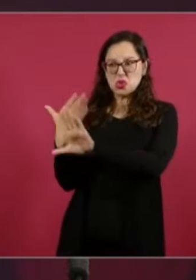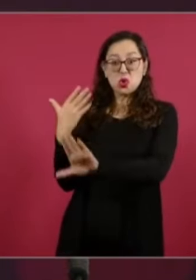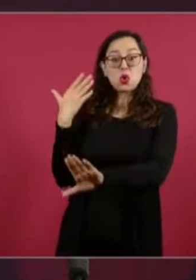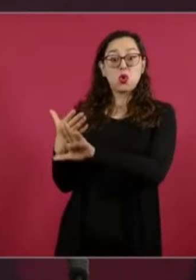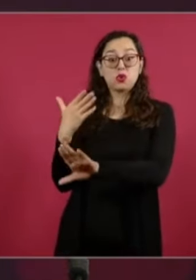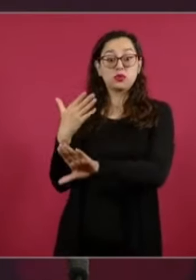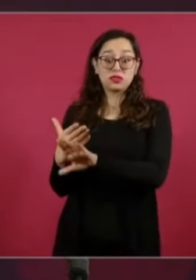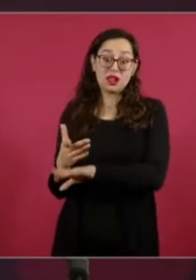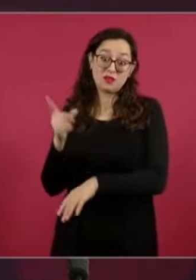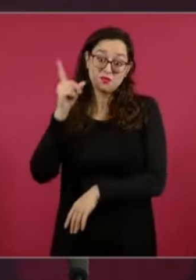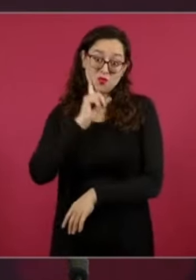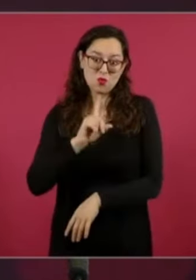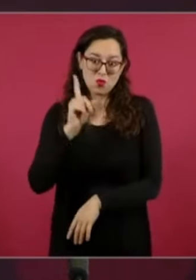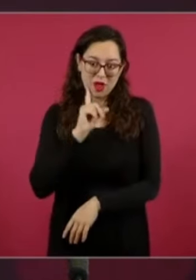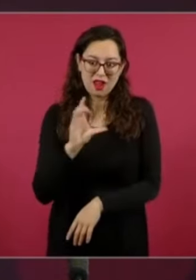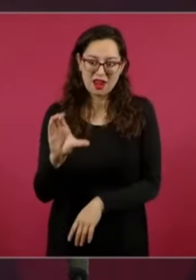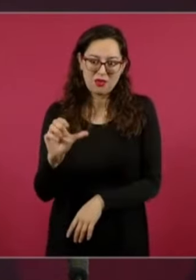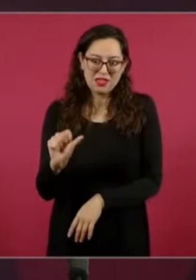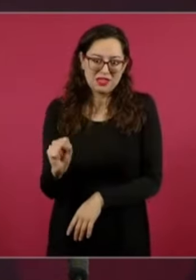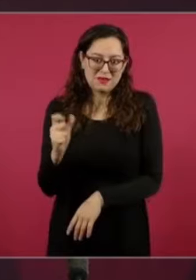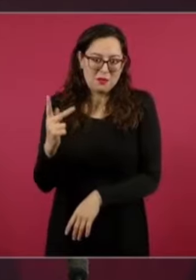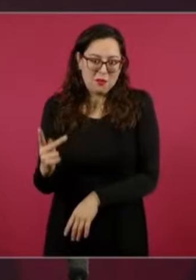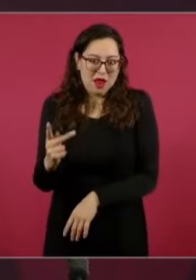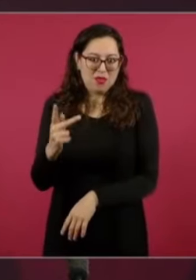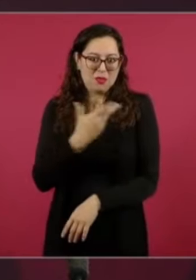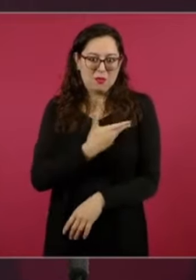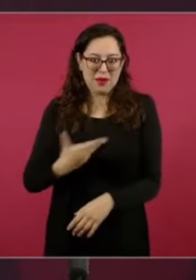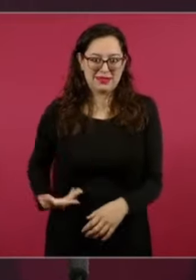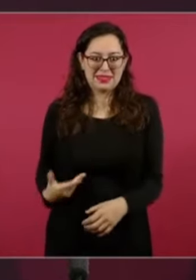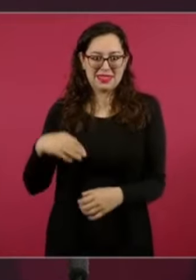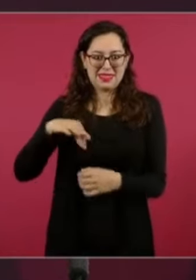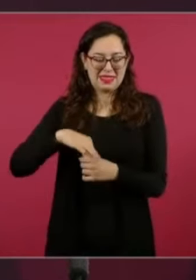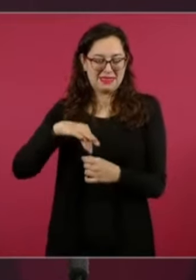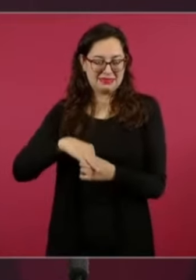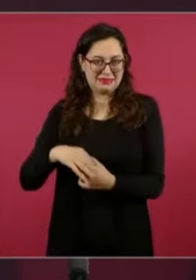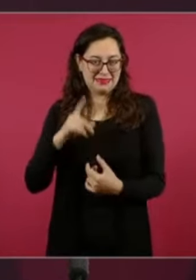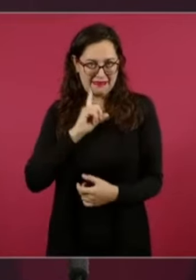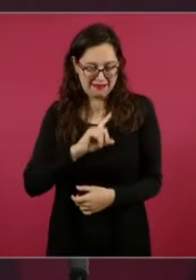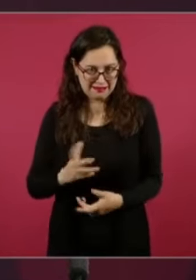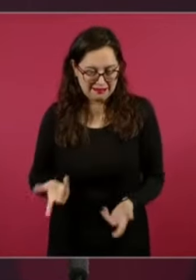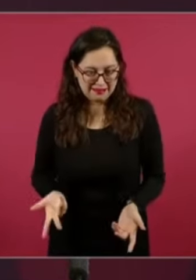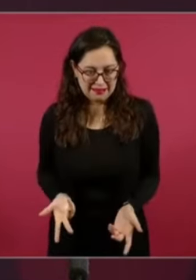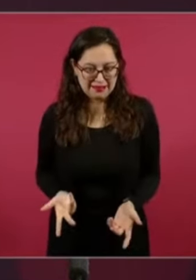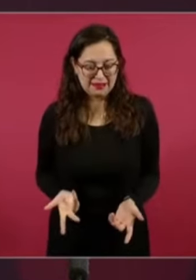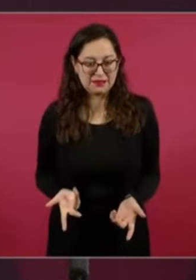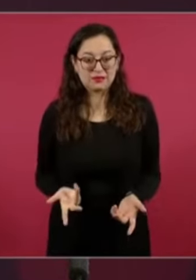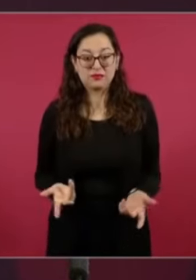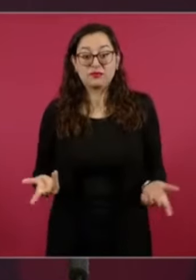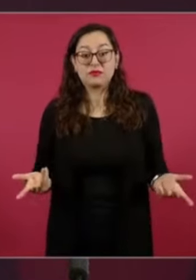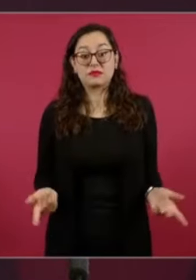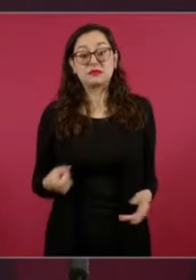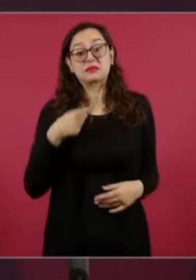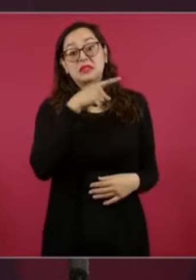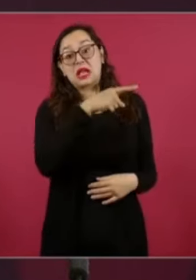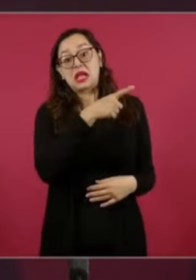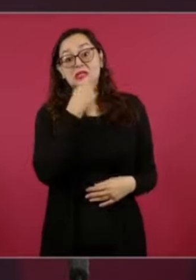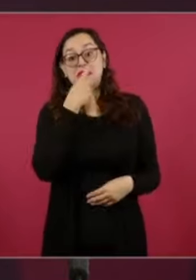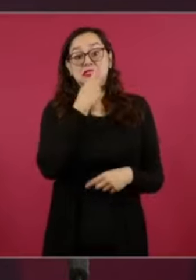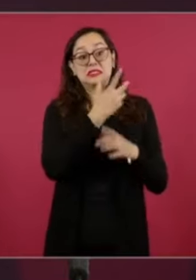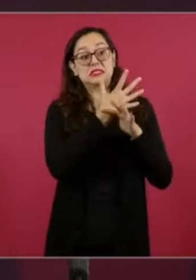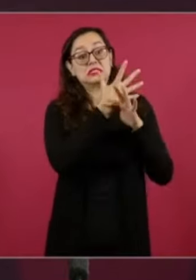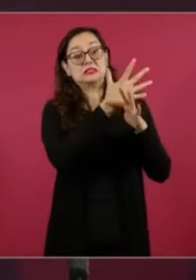a la presidenta electa, porque está diciendo o sugiere